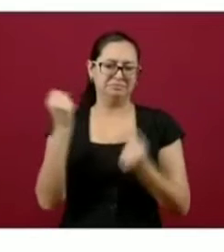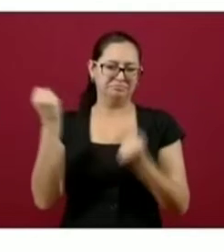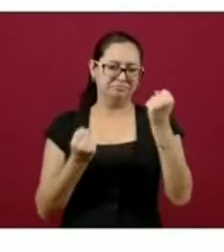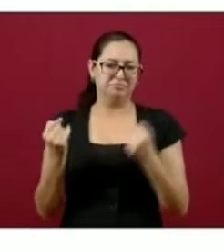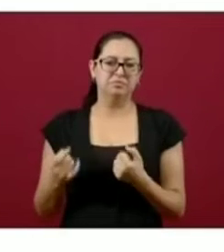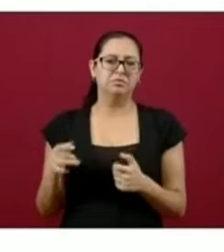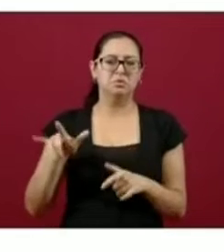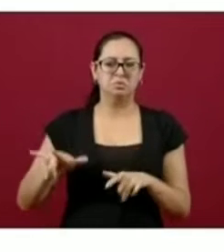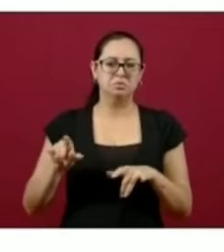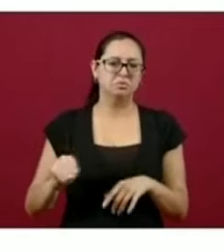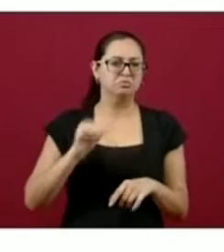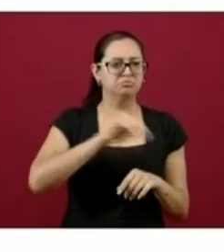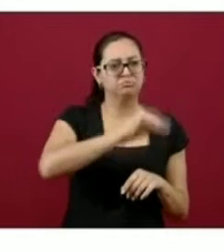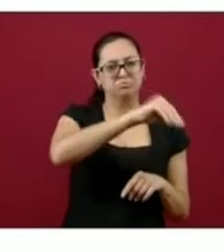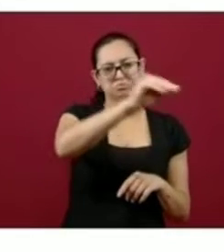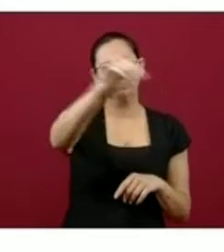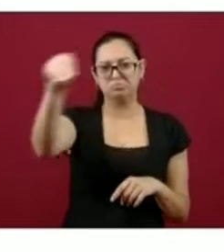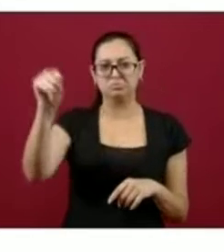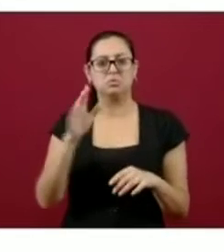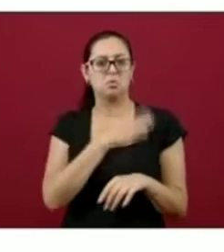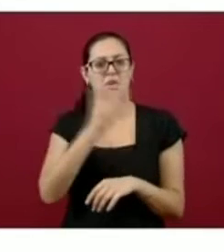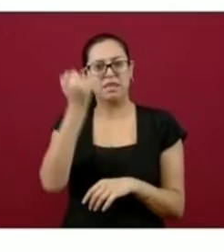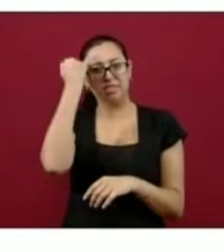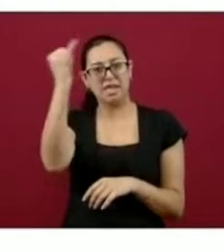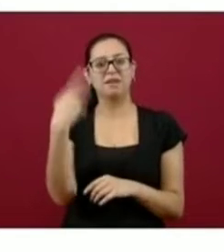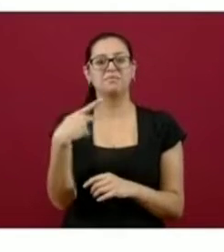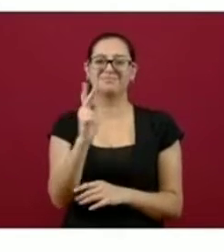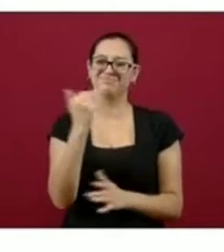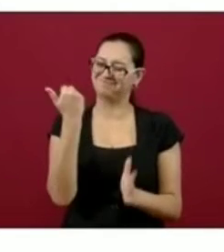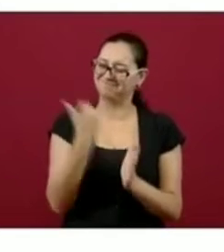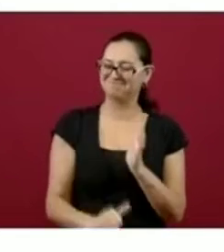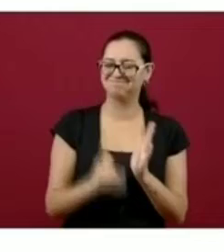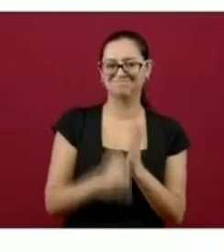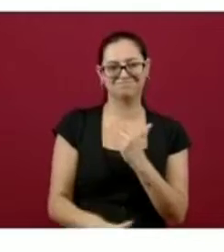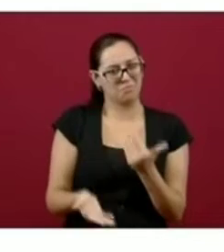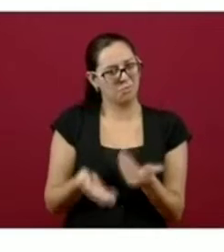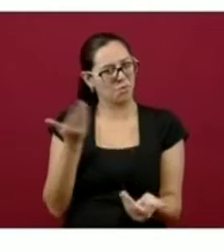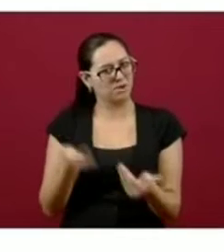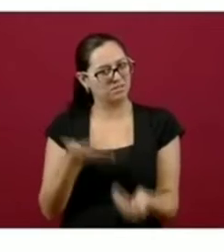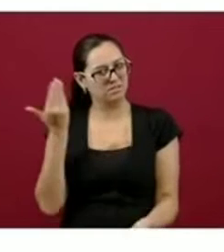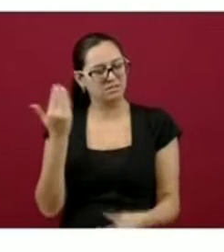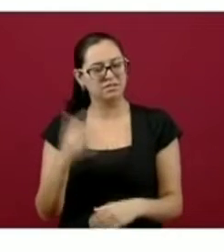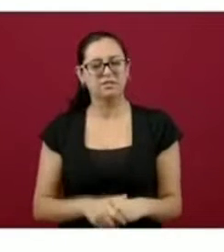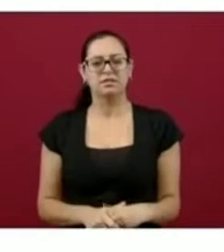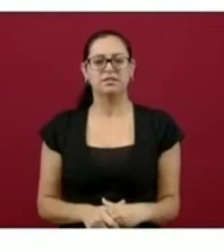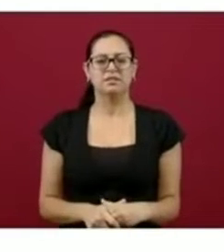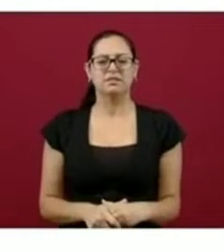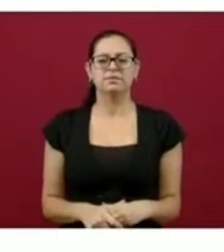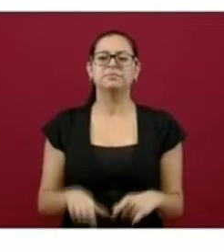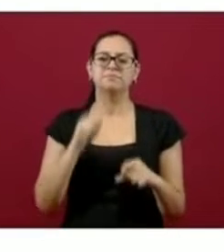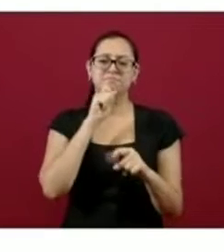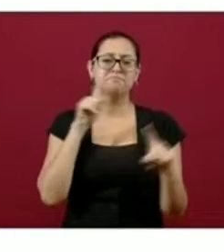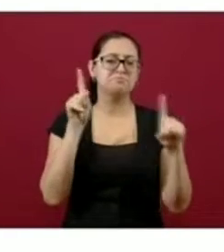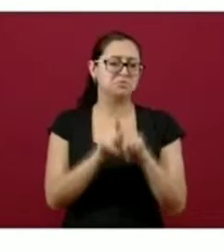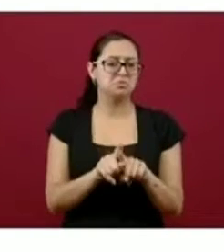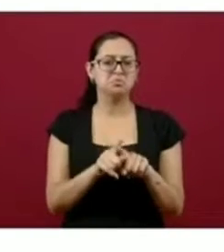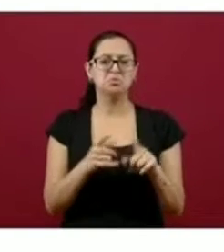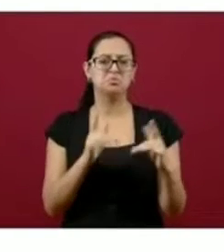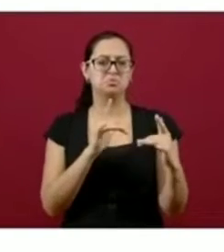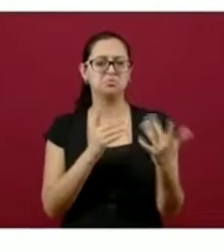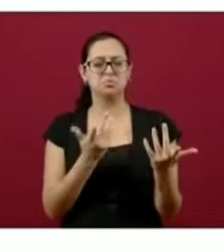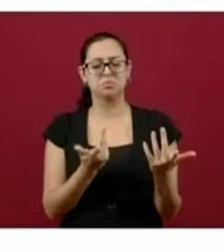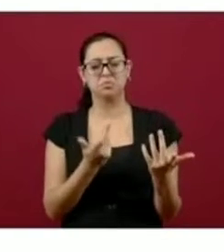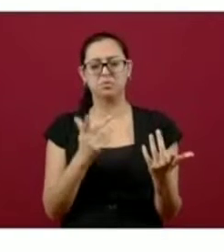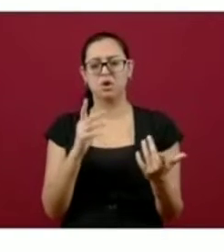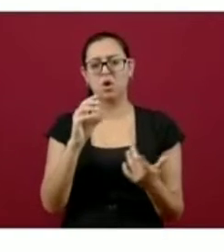idea, pero son insuficientes. Hay una vinculación insuficiente y a veces poca colaboración